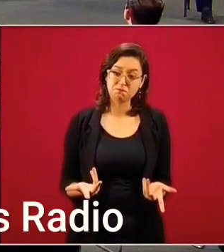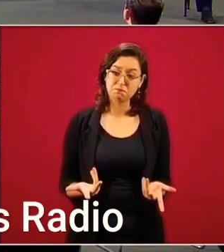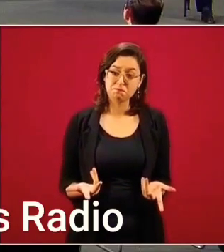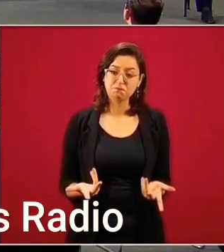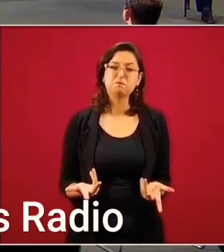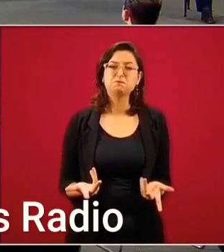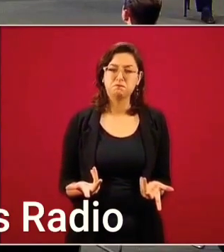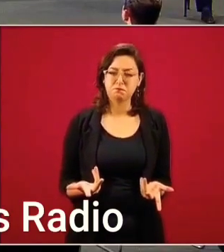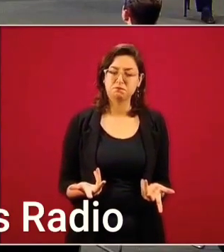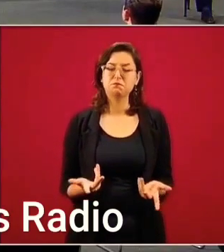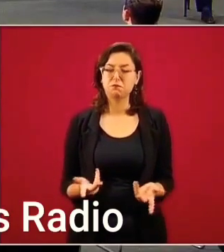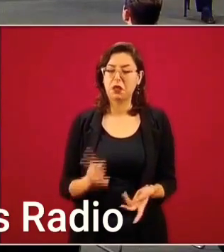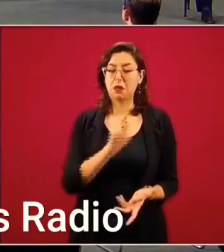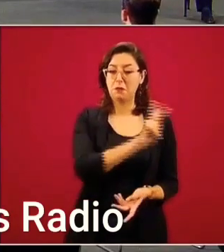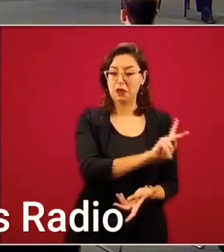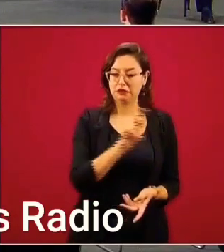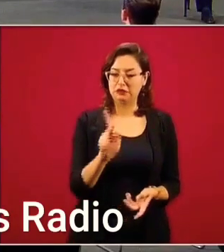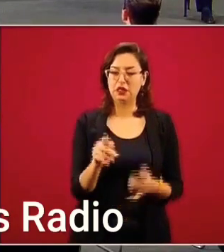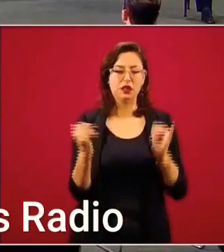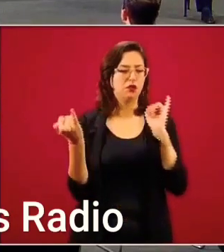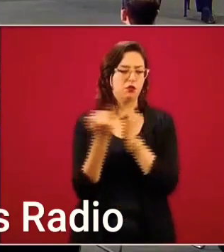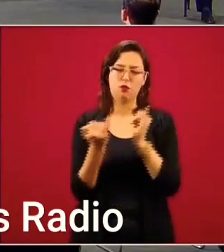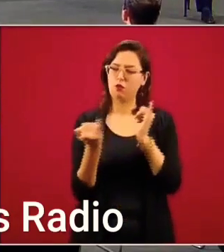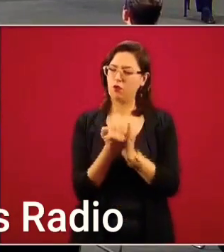es algo parecido, no igual.